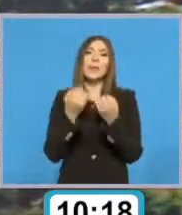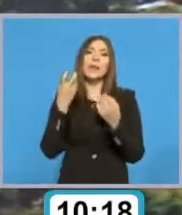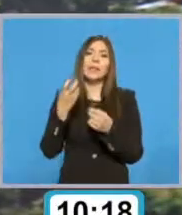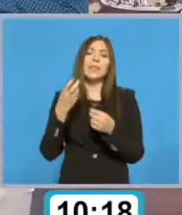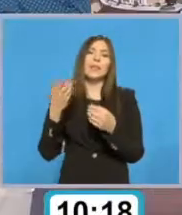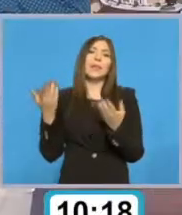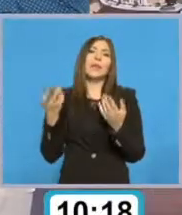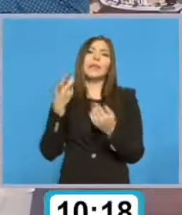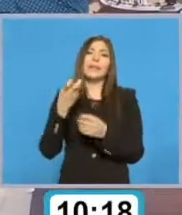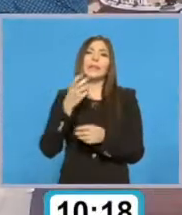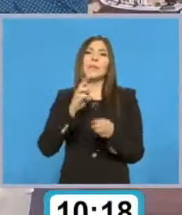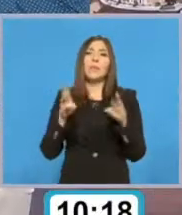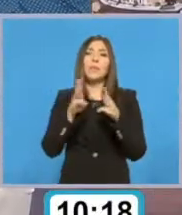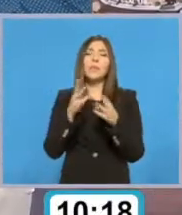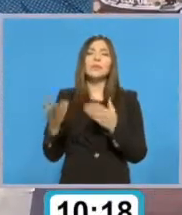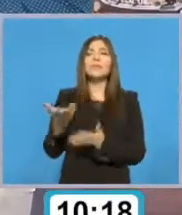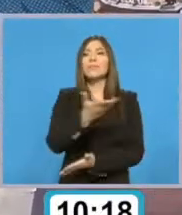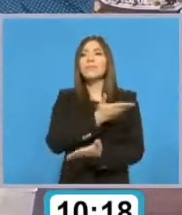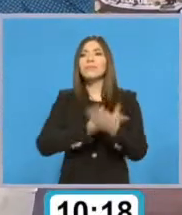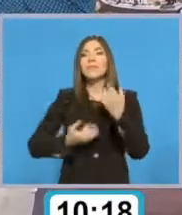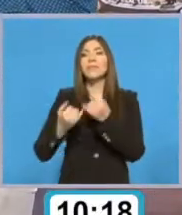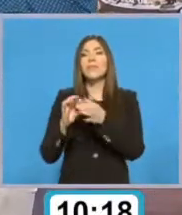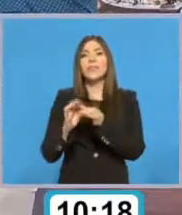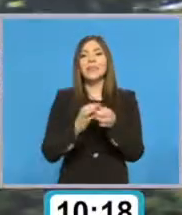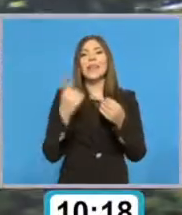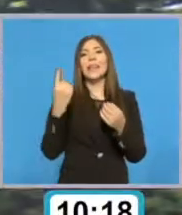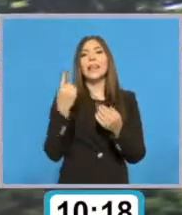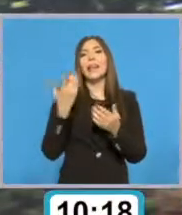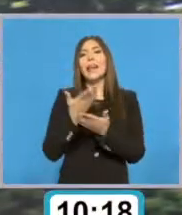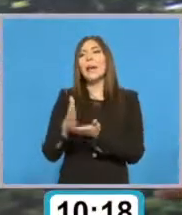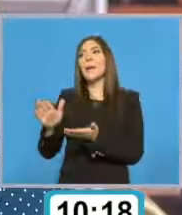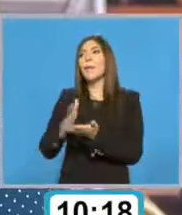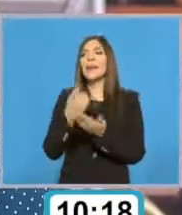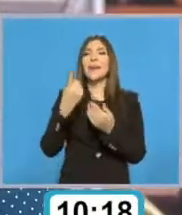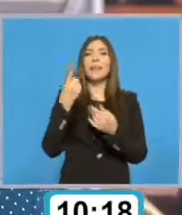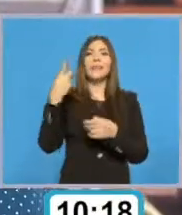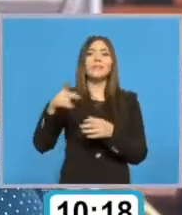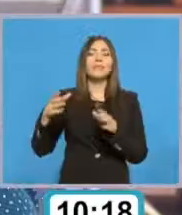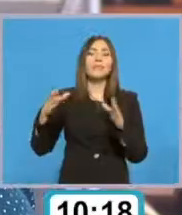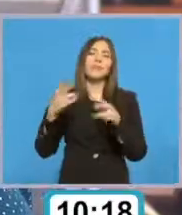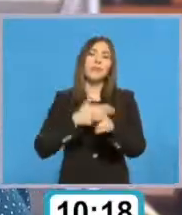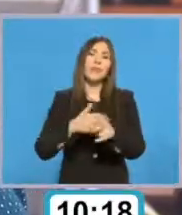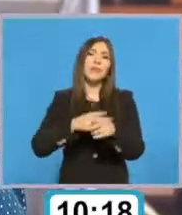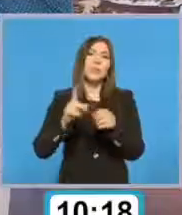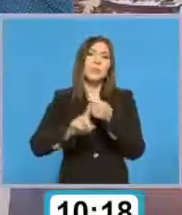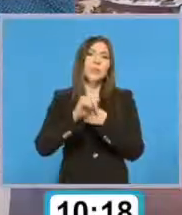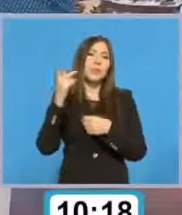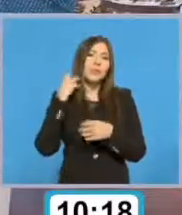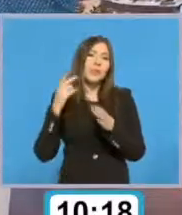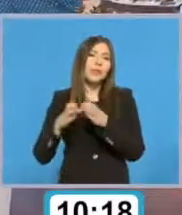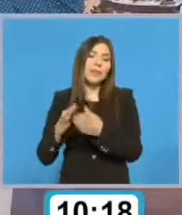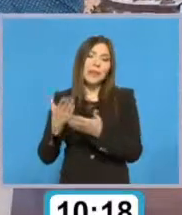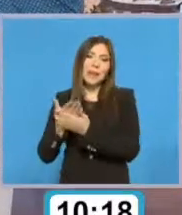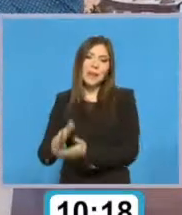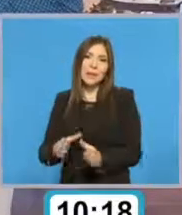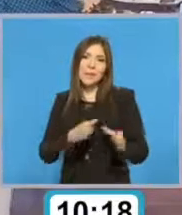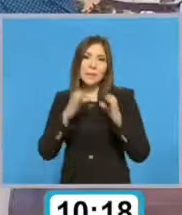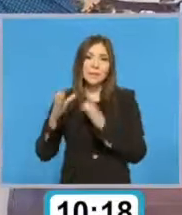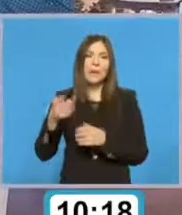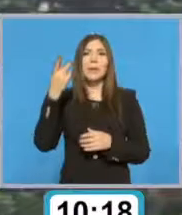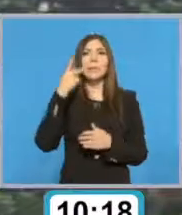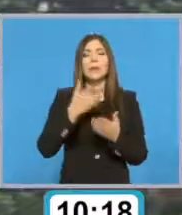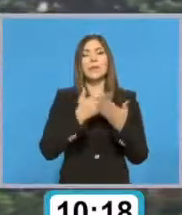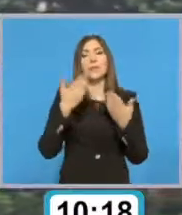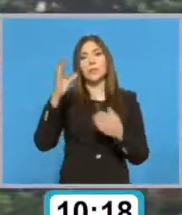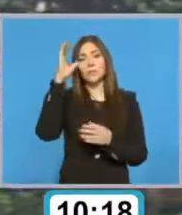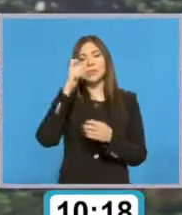odiosidades políticas, y eso, bueno, yo creo que es algo que por lo menos es una buena intención. Y en el vienes disco. a la República Mexicana y tienes varias presentaciones, vas a Toluca, ¿dónde más?